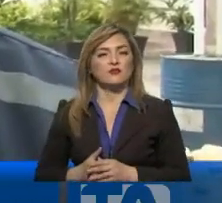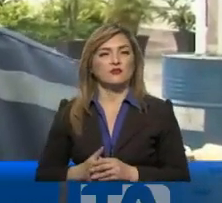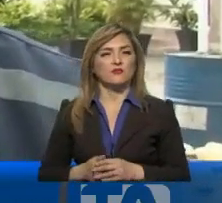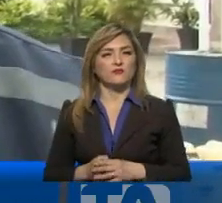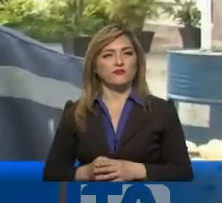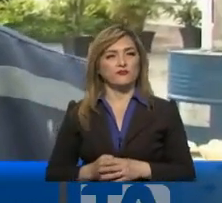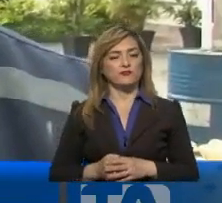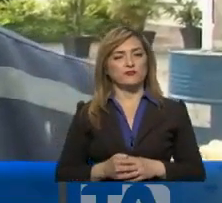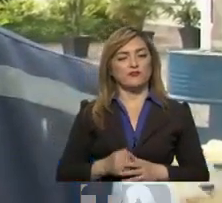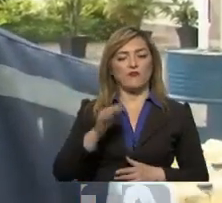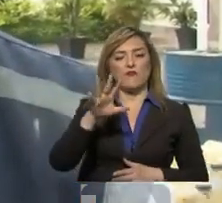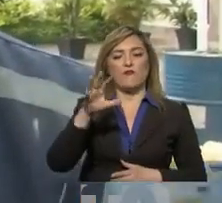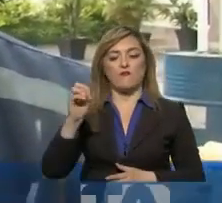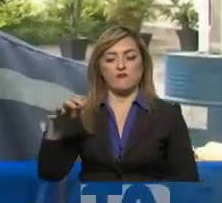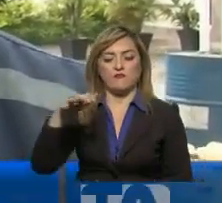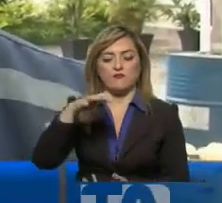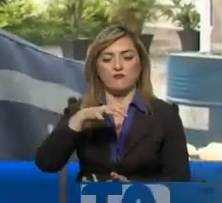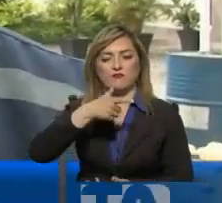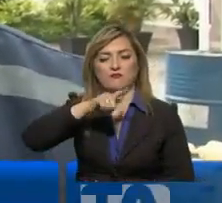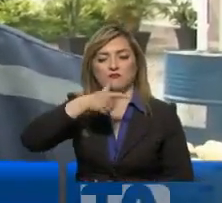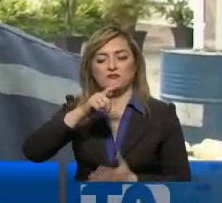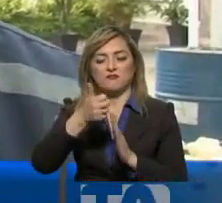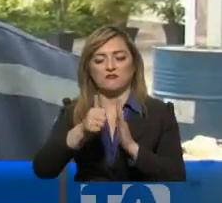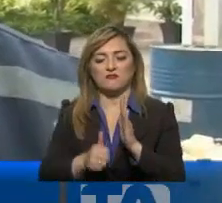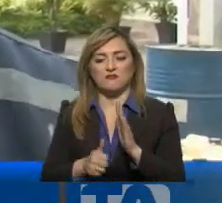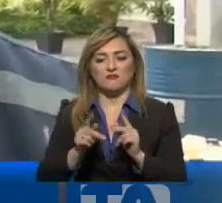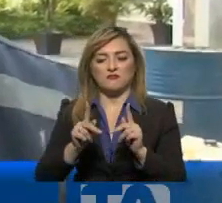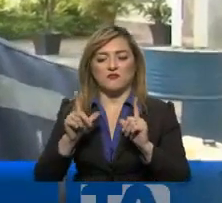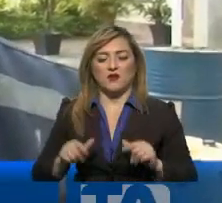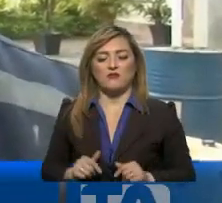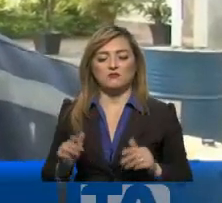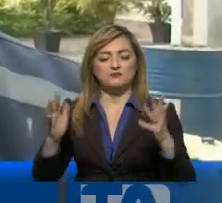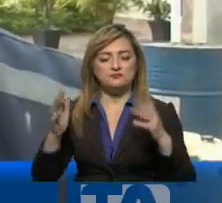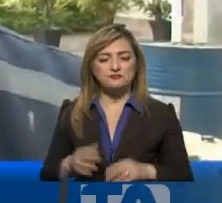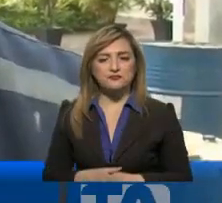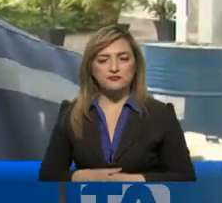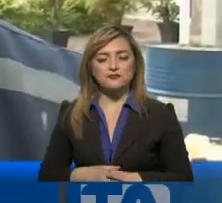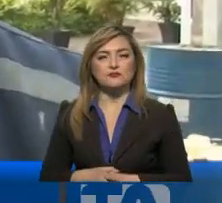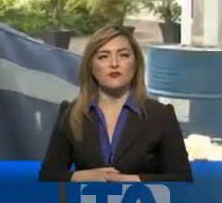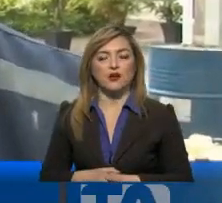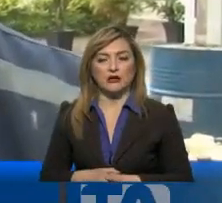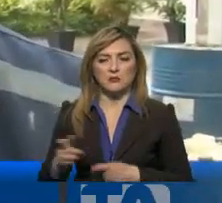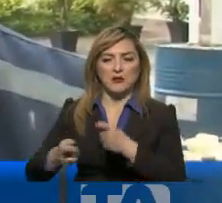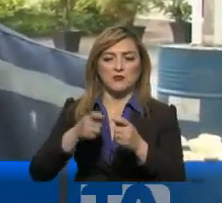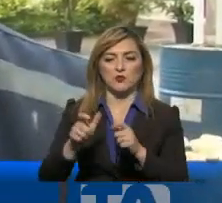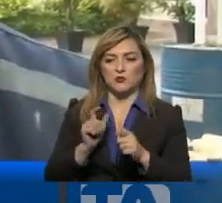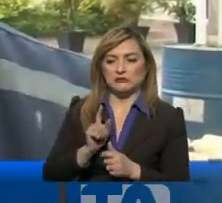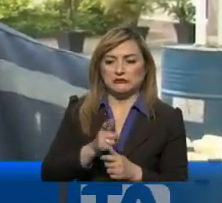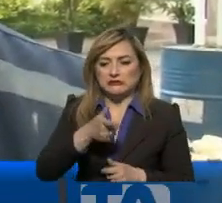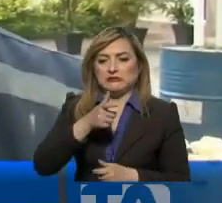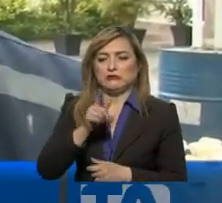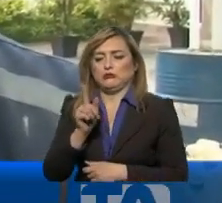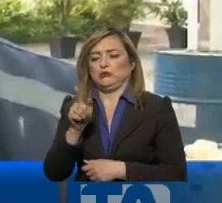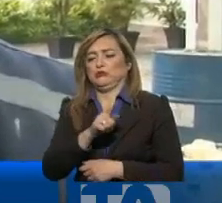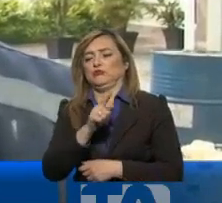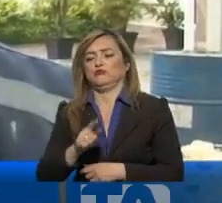decomisamos 40 canecas de licor artesanal sin registro sanitario, evitando que el ser humano consuma un